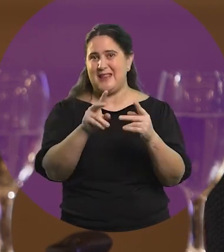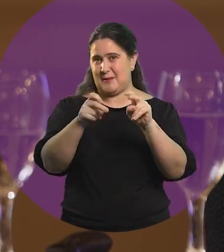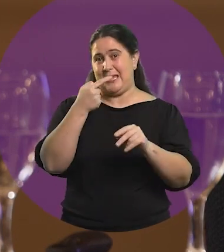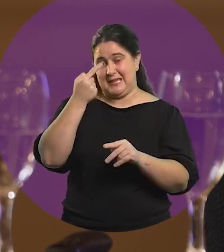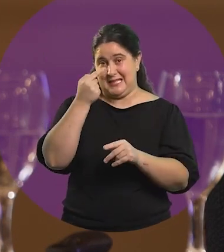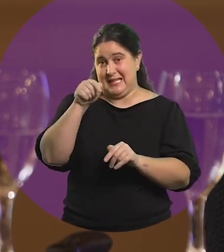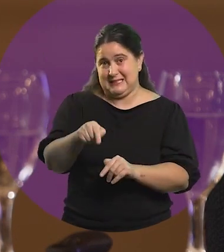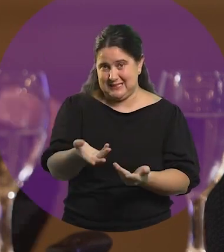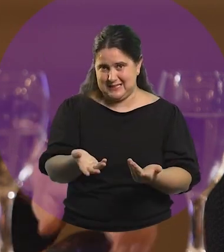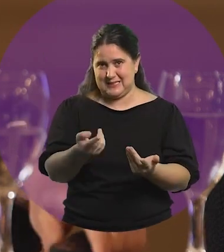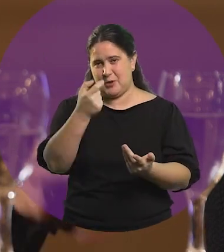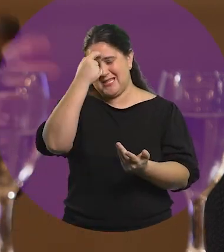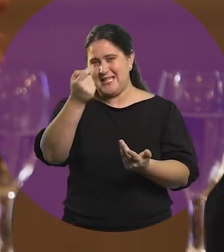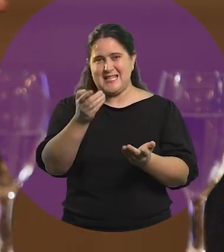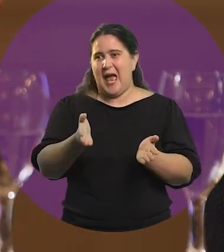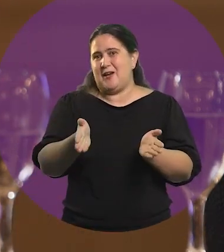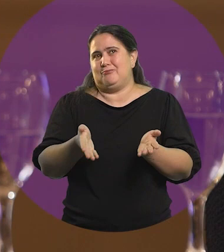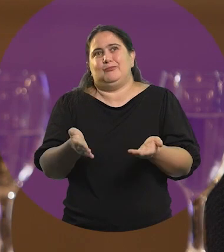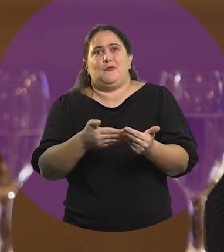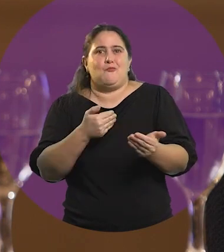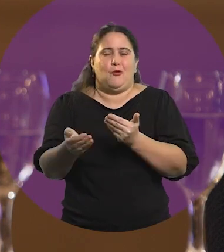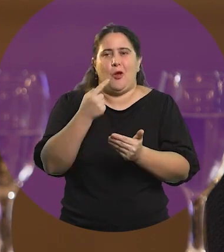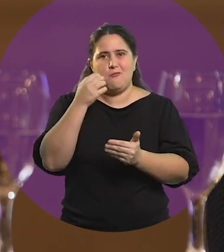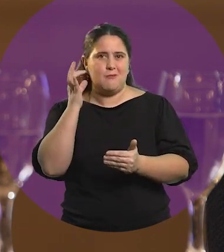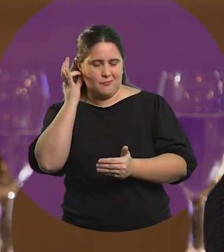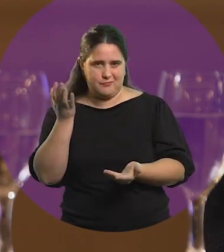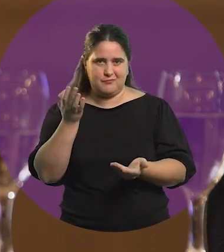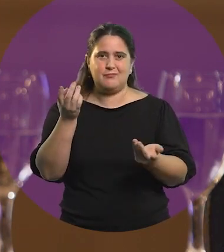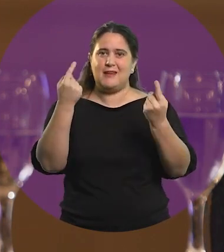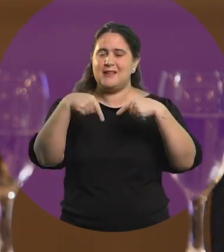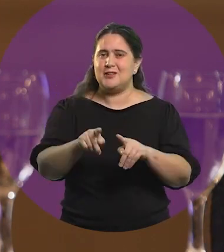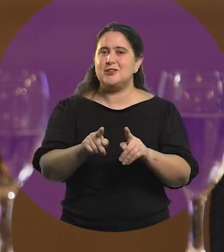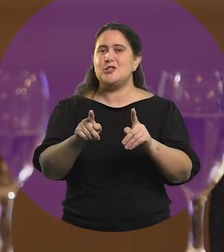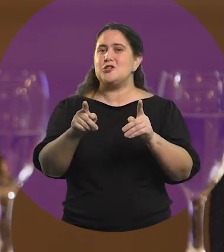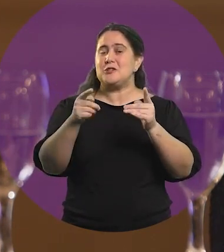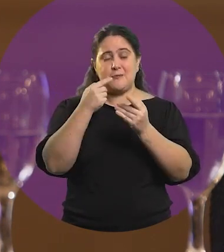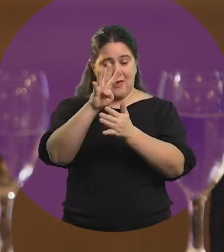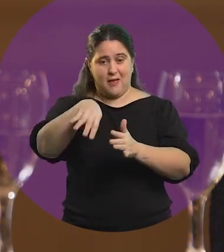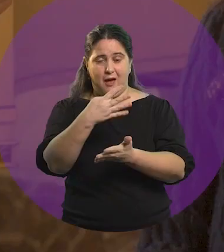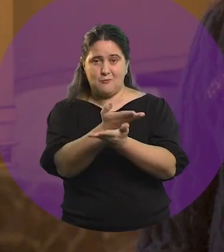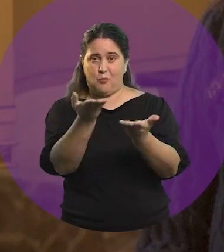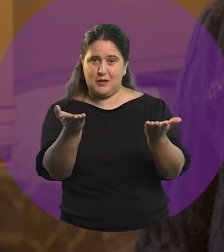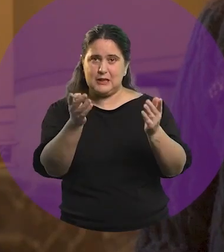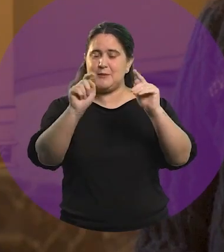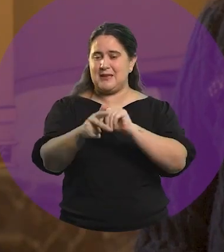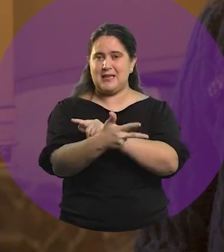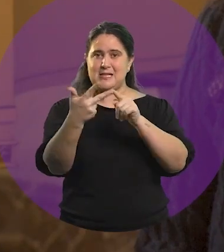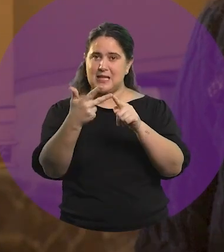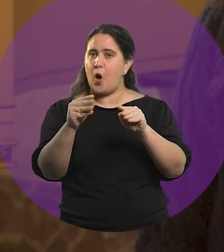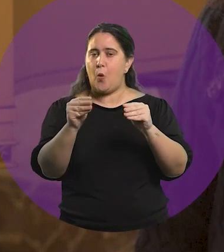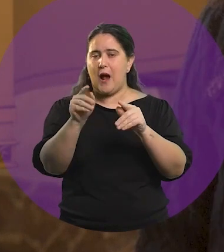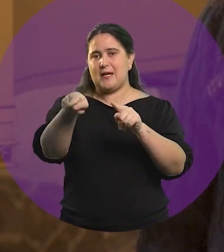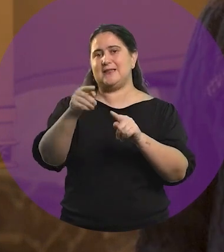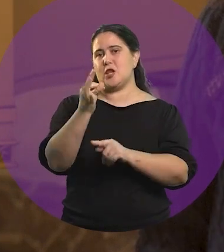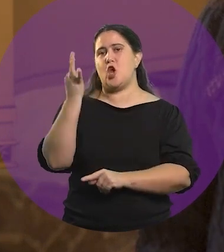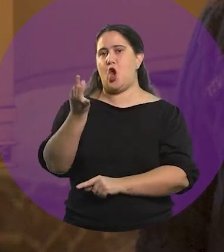interesan a las mujeres, ¿sí? Que la ciencia no tiene género, ¿sí? Y entonces el tablero, las visualizaciones, y la tercera herramienta